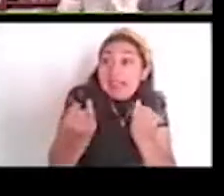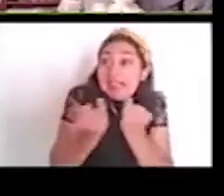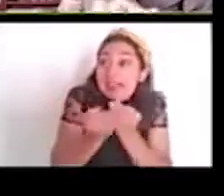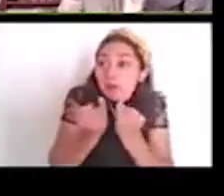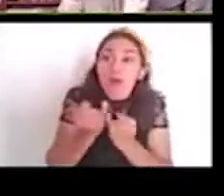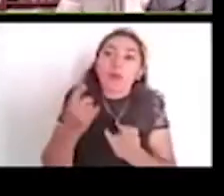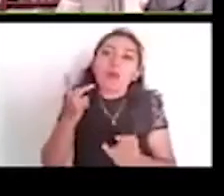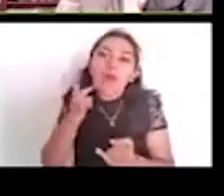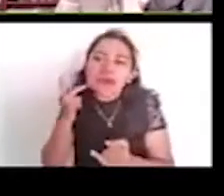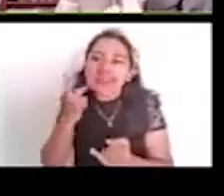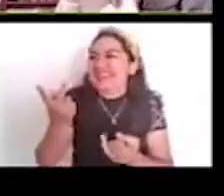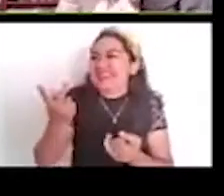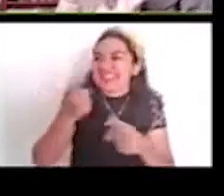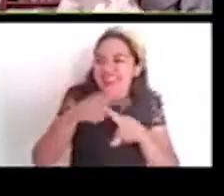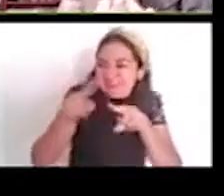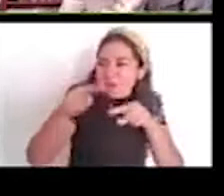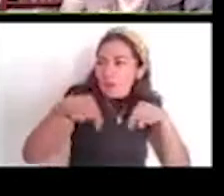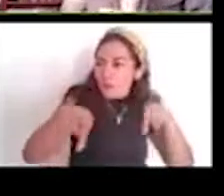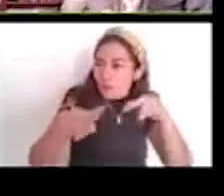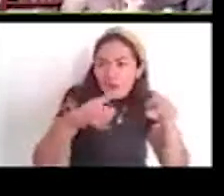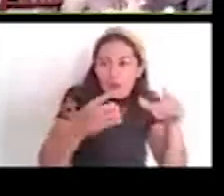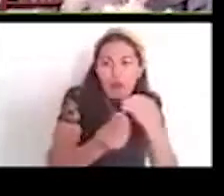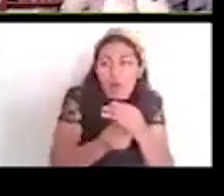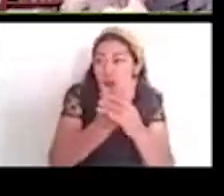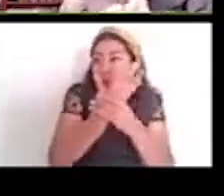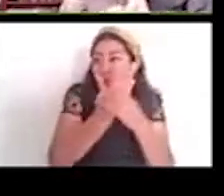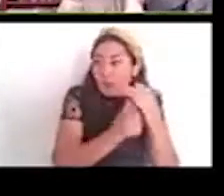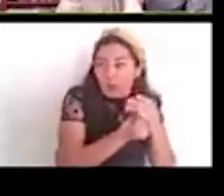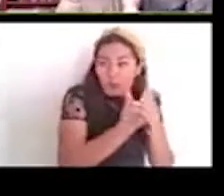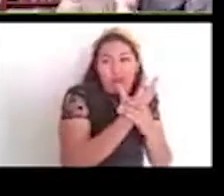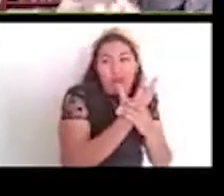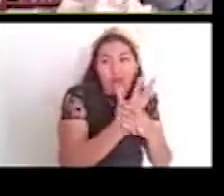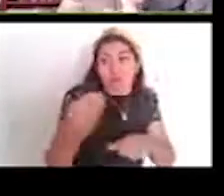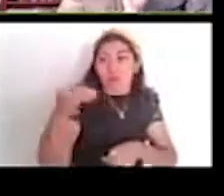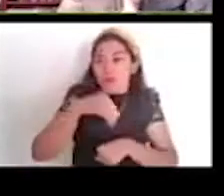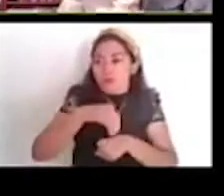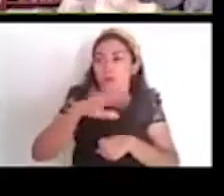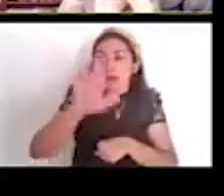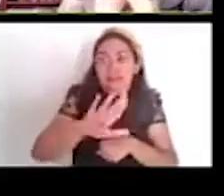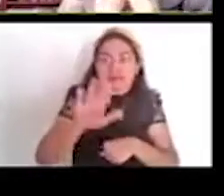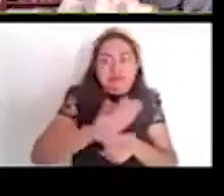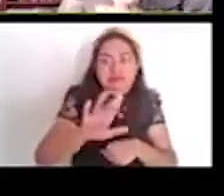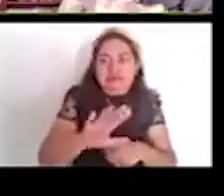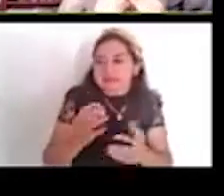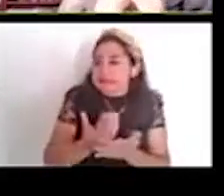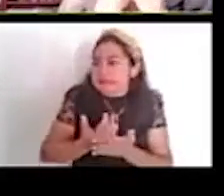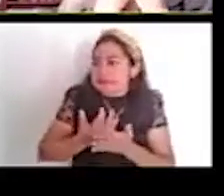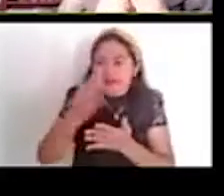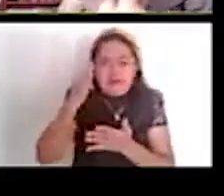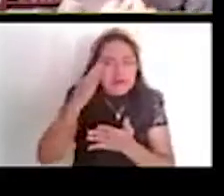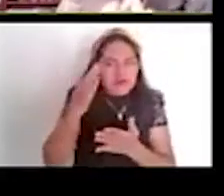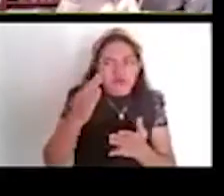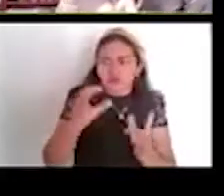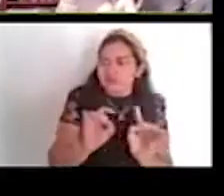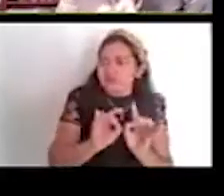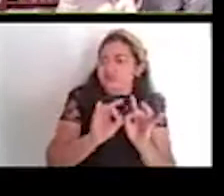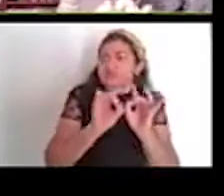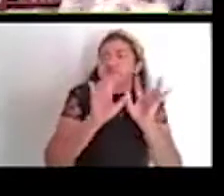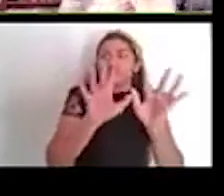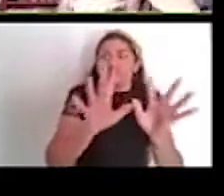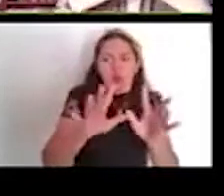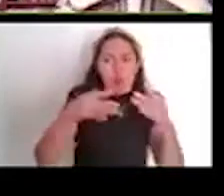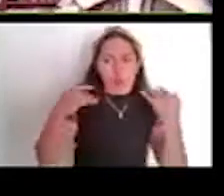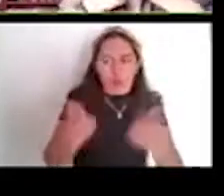e ideológica. Es el momento, es el gran momento del gobierno y de la hegemonía